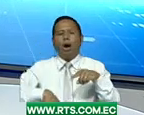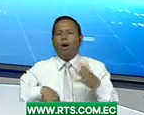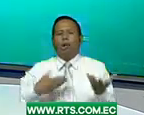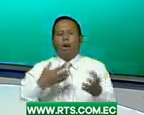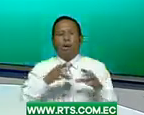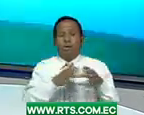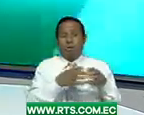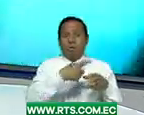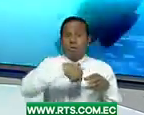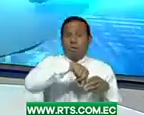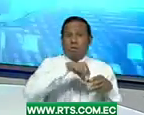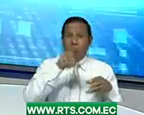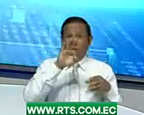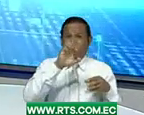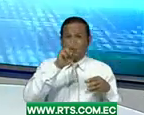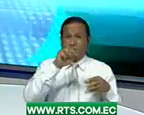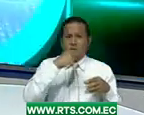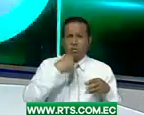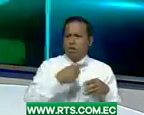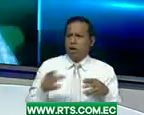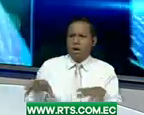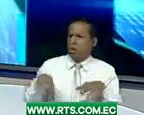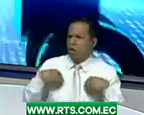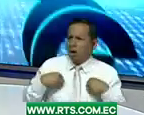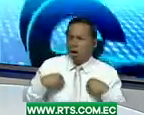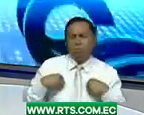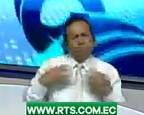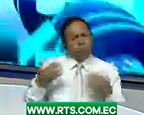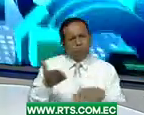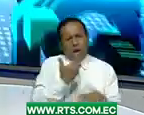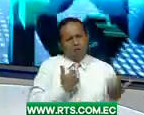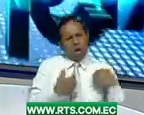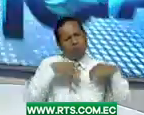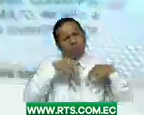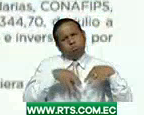FENOCIN anunció movilizaciones en las provincias de la costa del país.